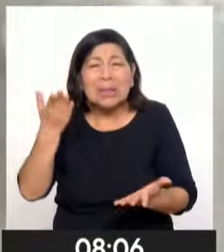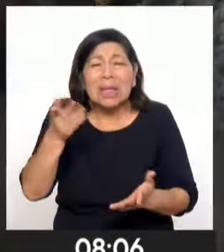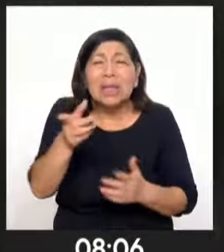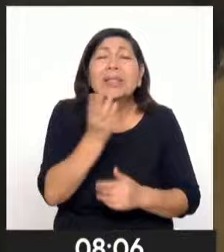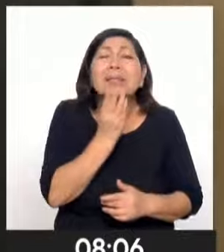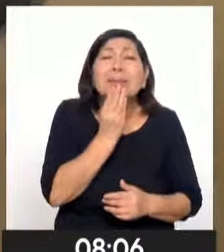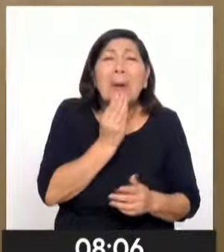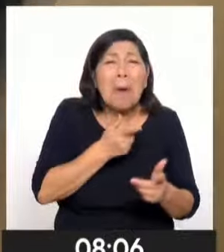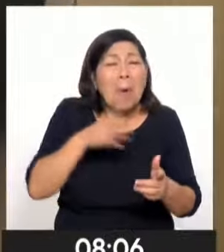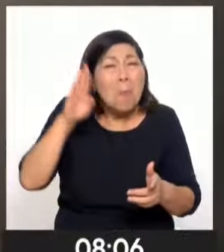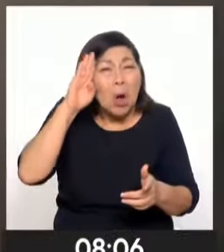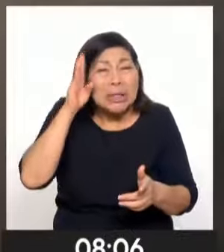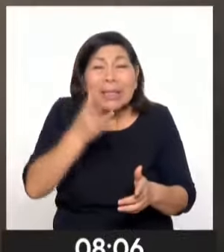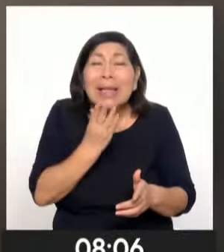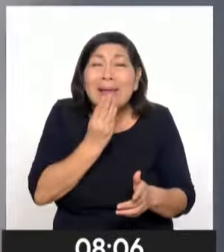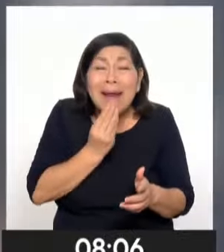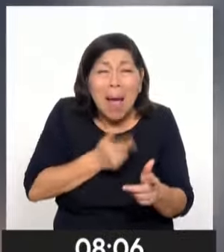Israel.